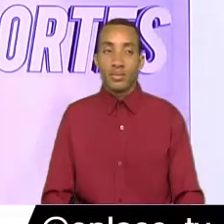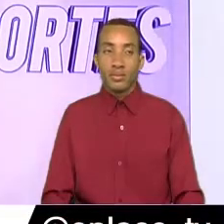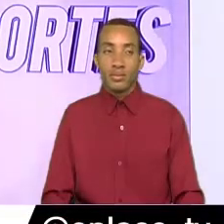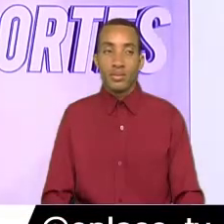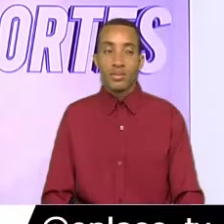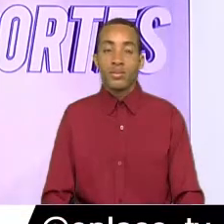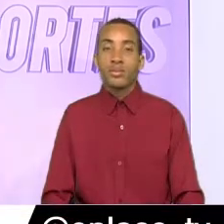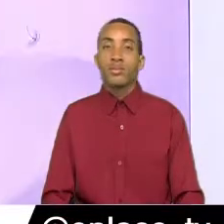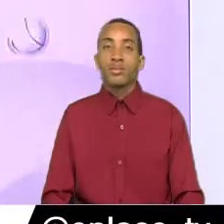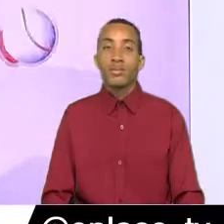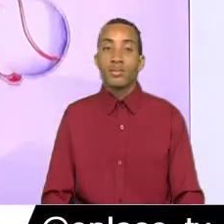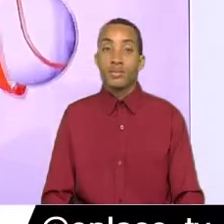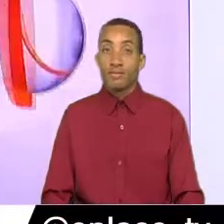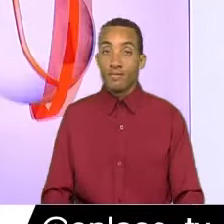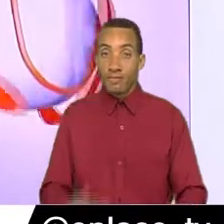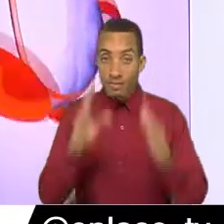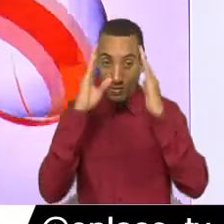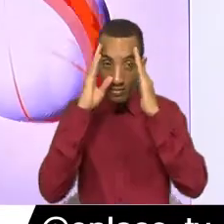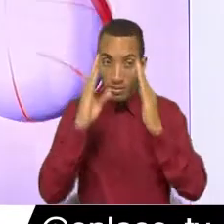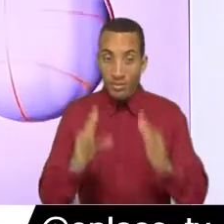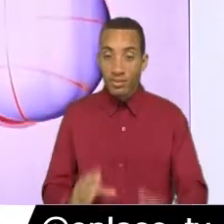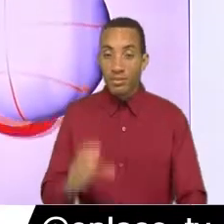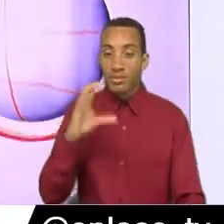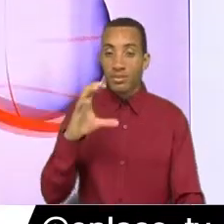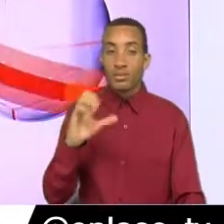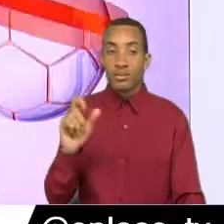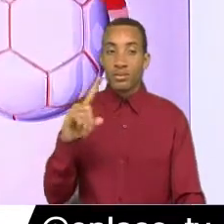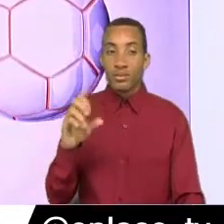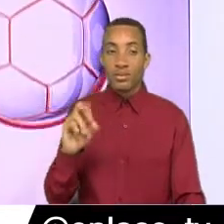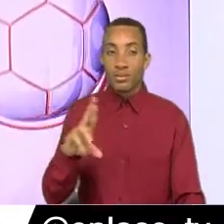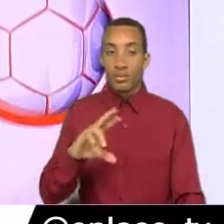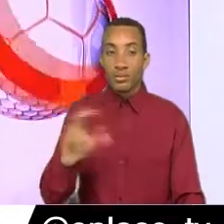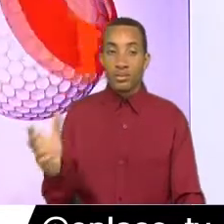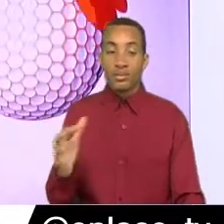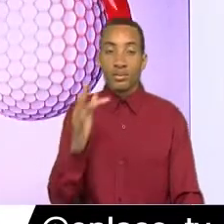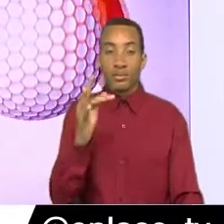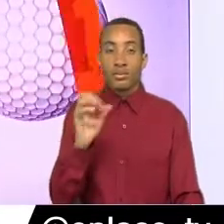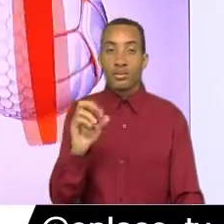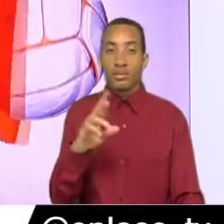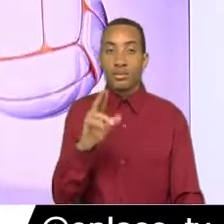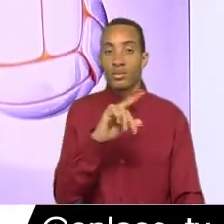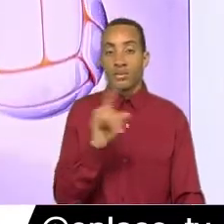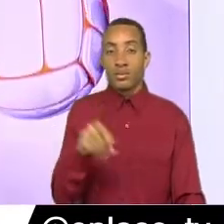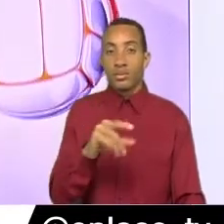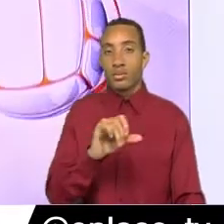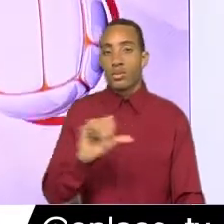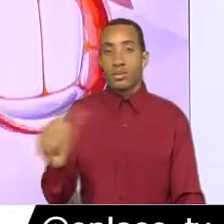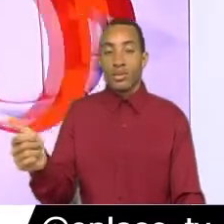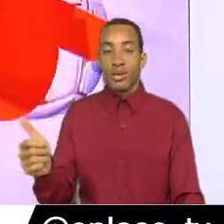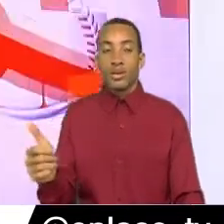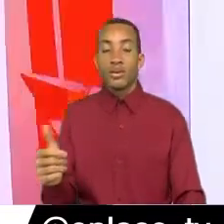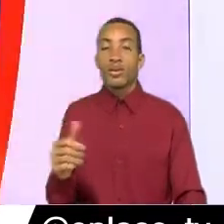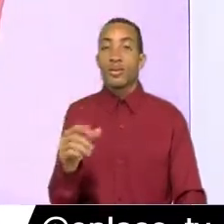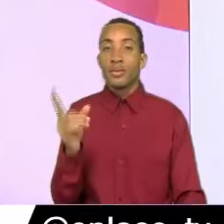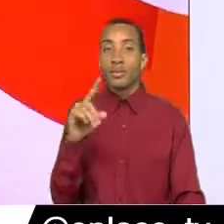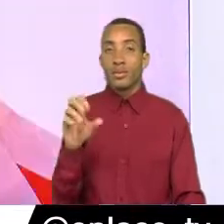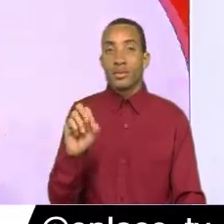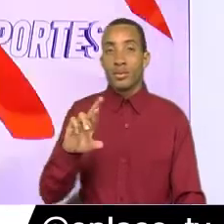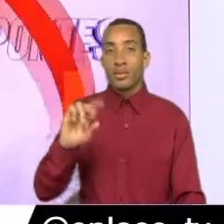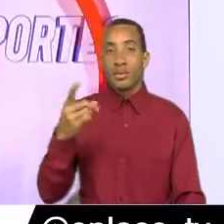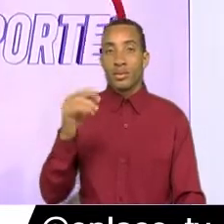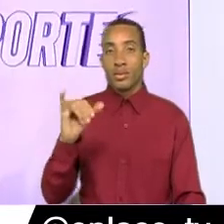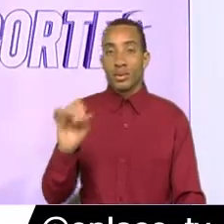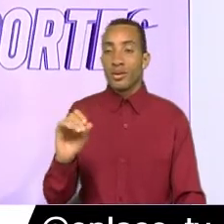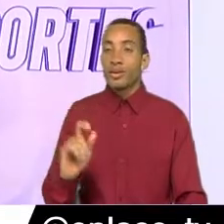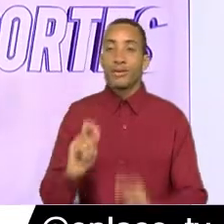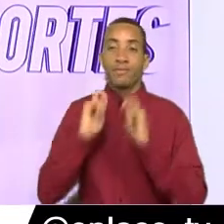Y atención que el estratega César Torres, este vallecaucano, y nuestro crack Sergio Darío Herrera Montt serán los encargados de tomar las riendas del conjunto Alianza Petrolera